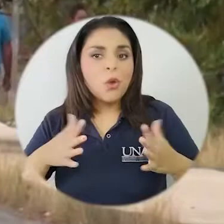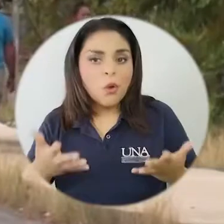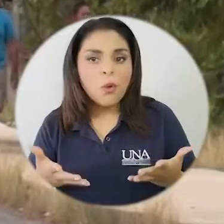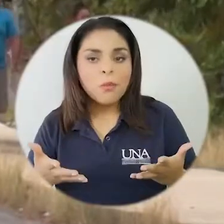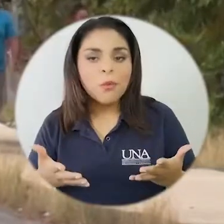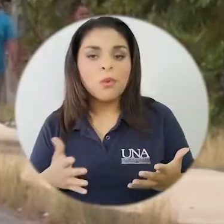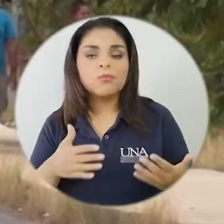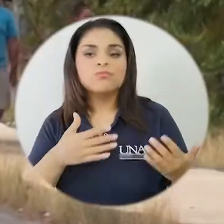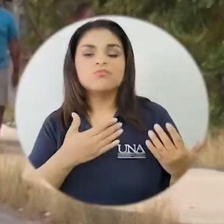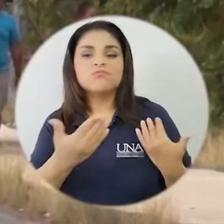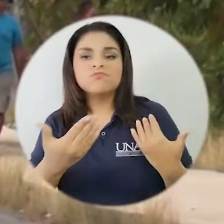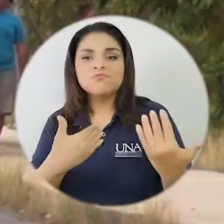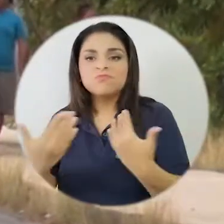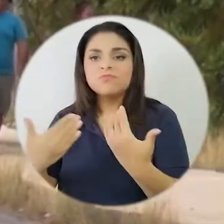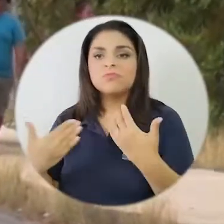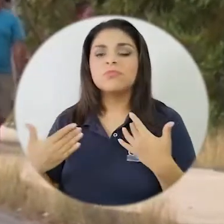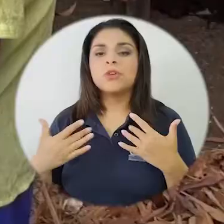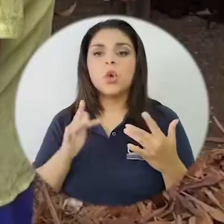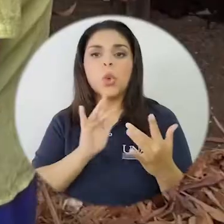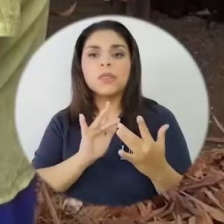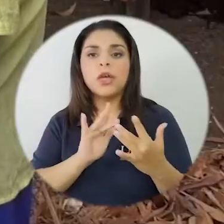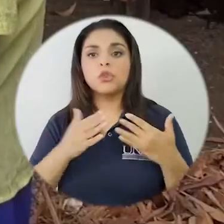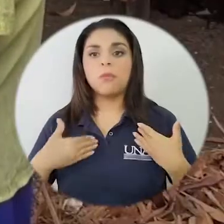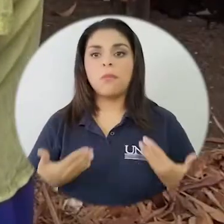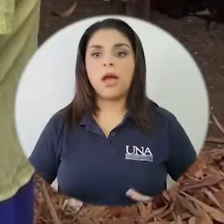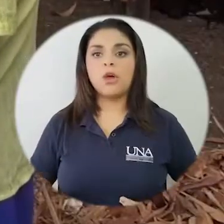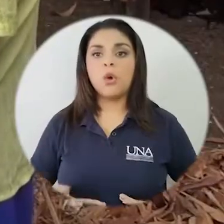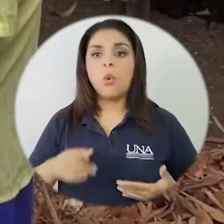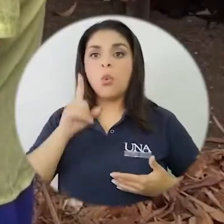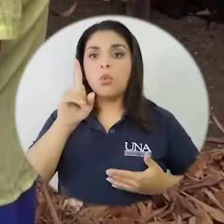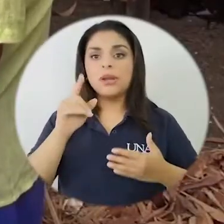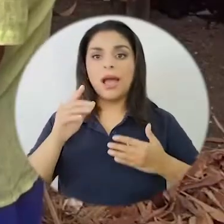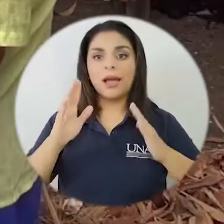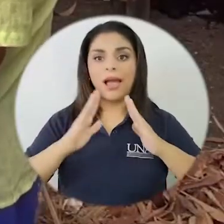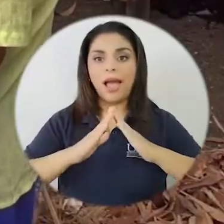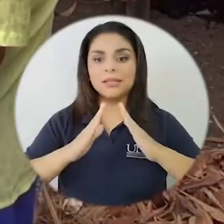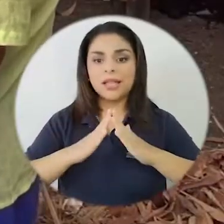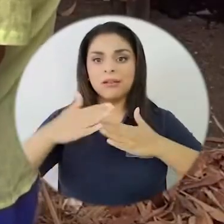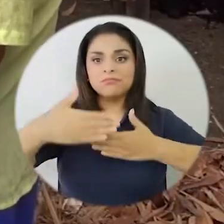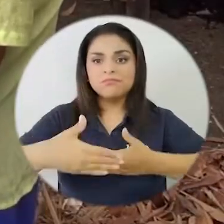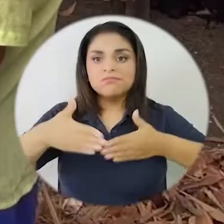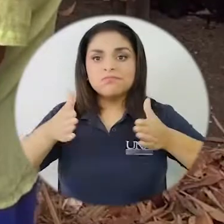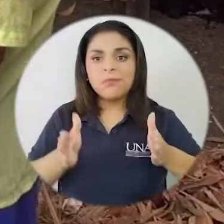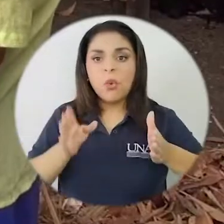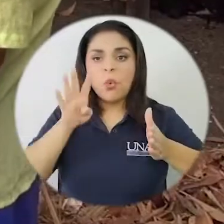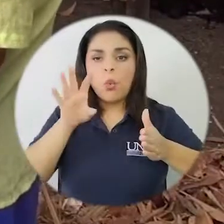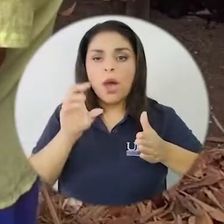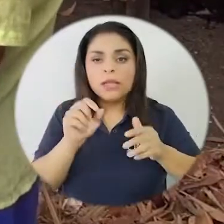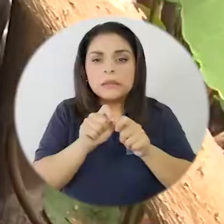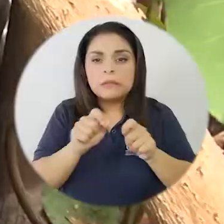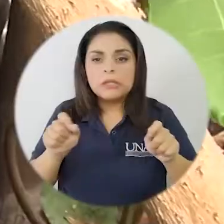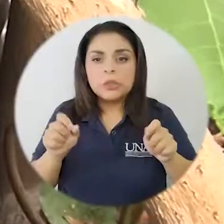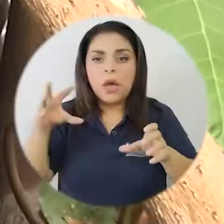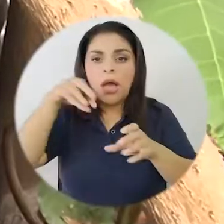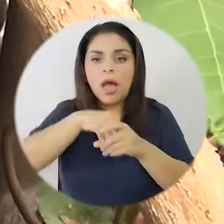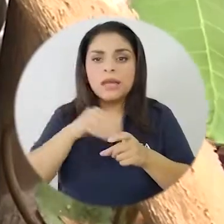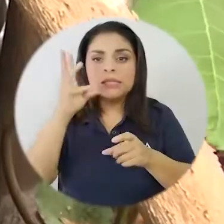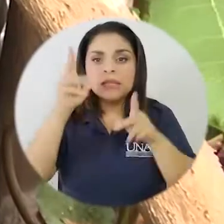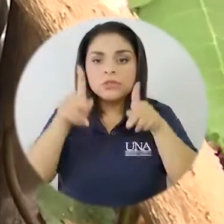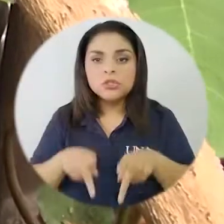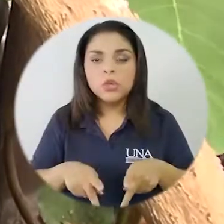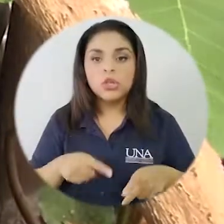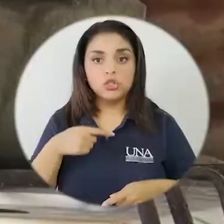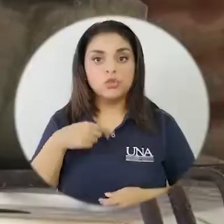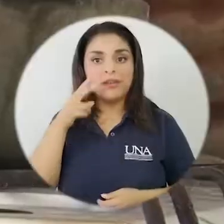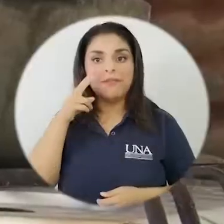puedes tener un buen contacto humano en una casa de 40 metros cuadrados habiendo 16 personas? Me he topado con grupos